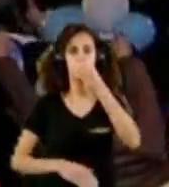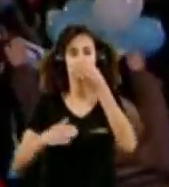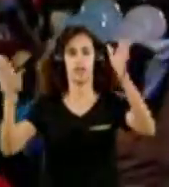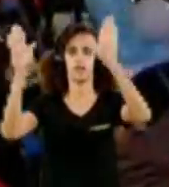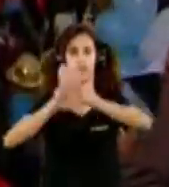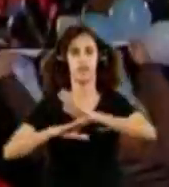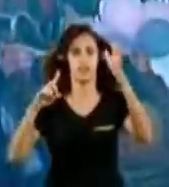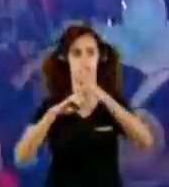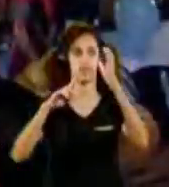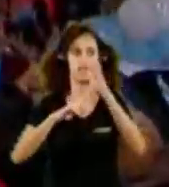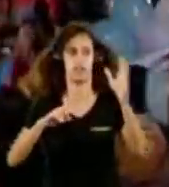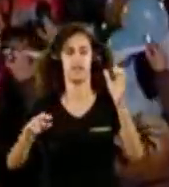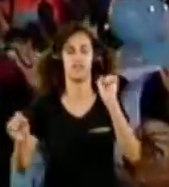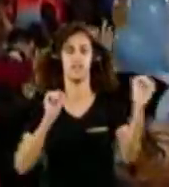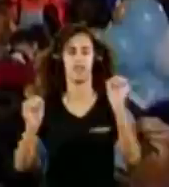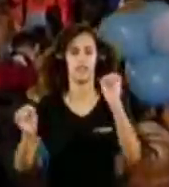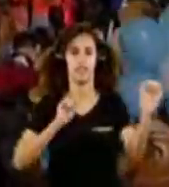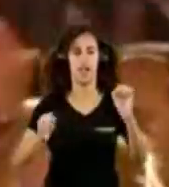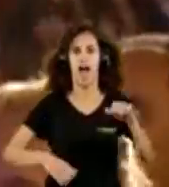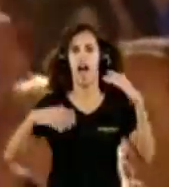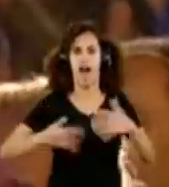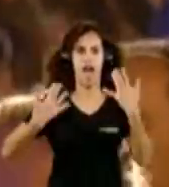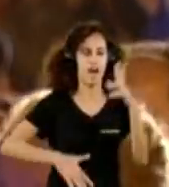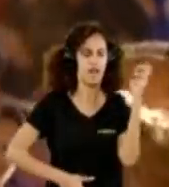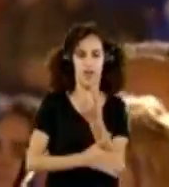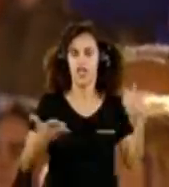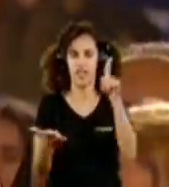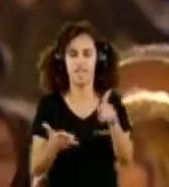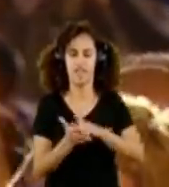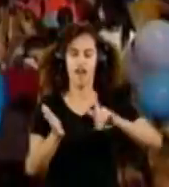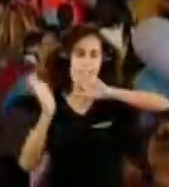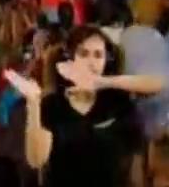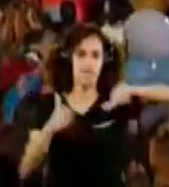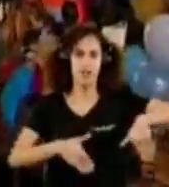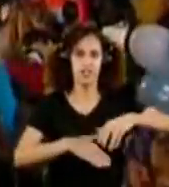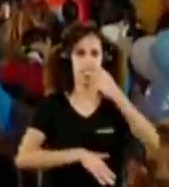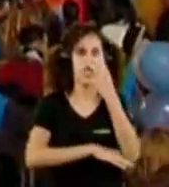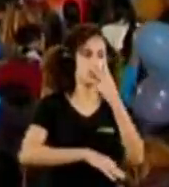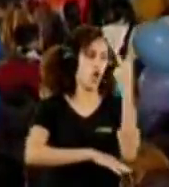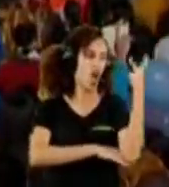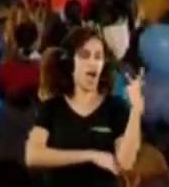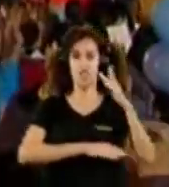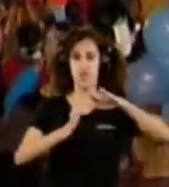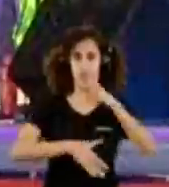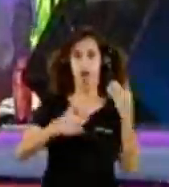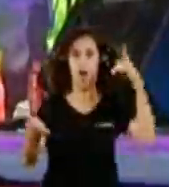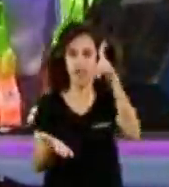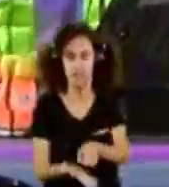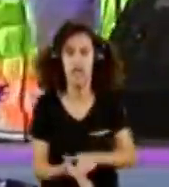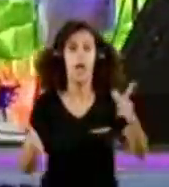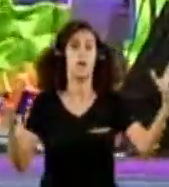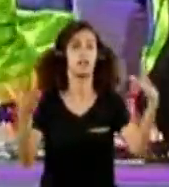Parque Santa Catalina. Qué rico estar de nuevo en una final después de 2 años. Que vengan las palmas